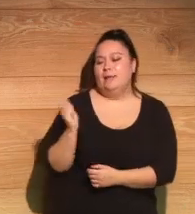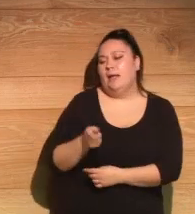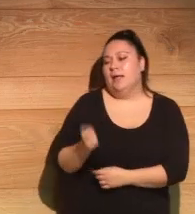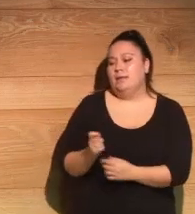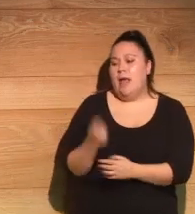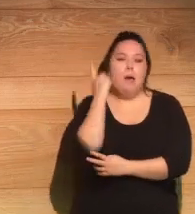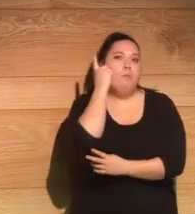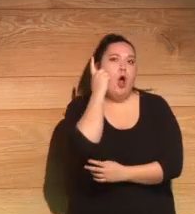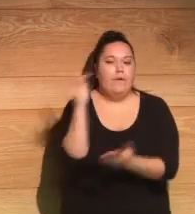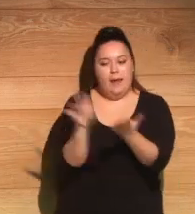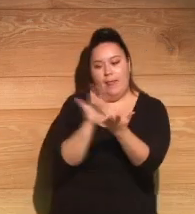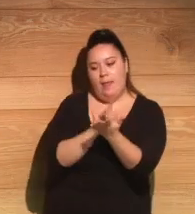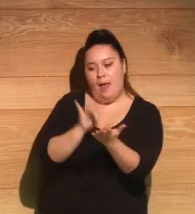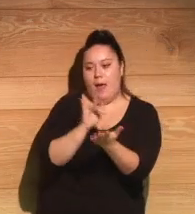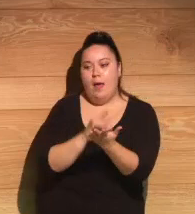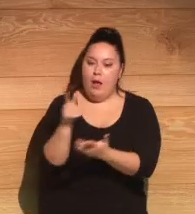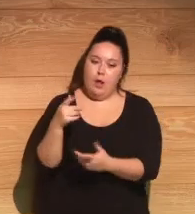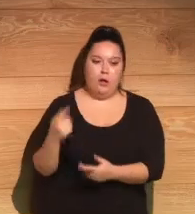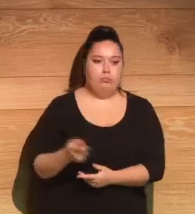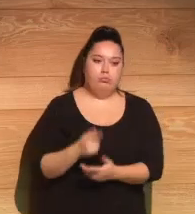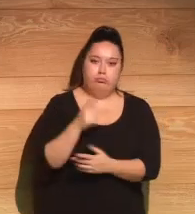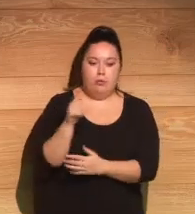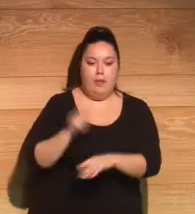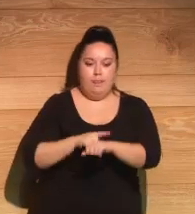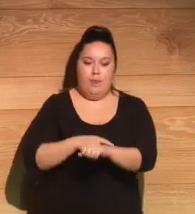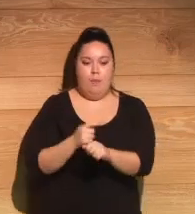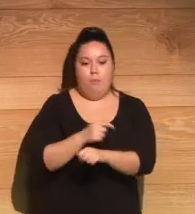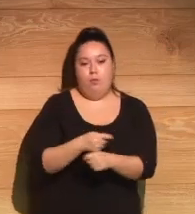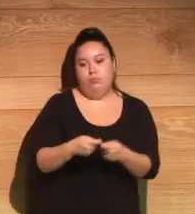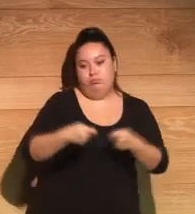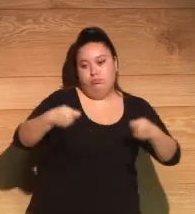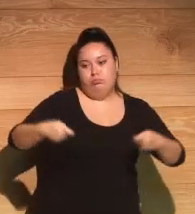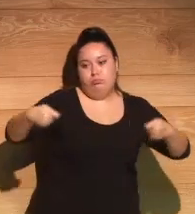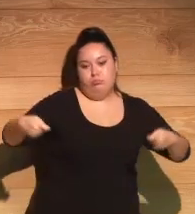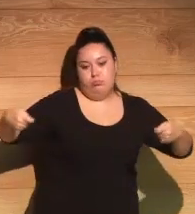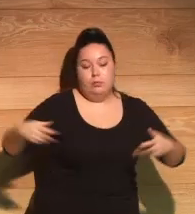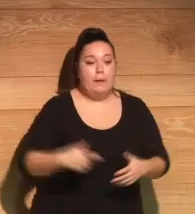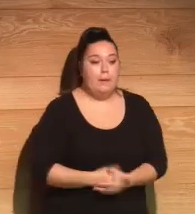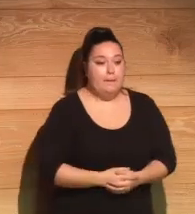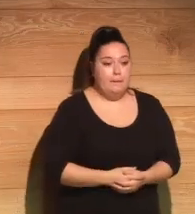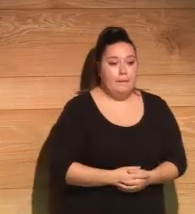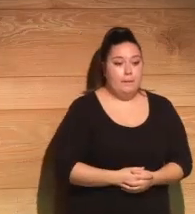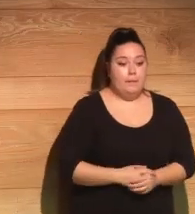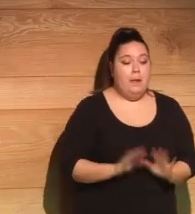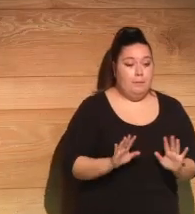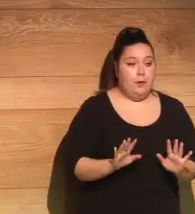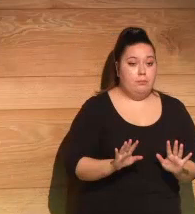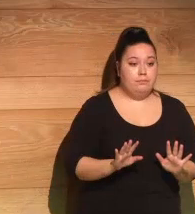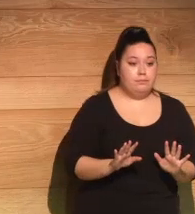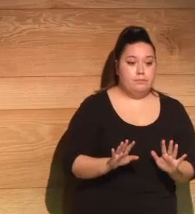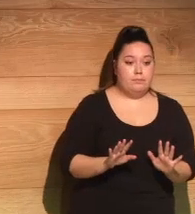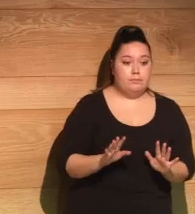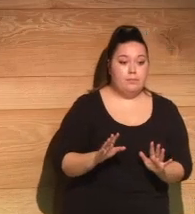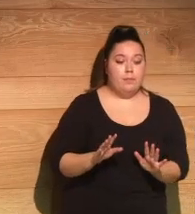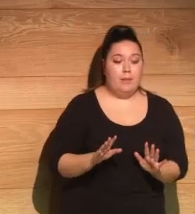con el teléfono, con no sé qué, con sus historias, ¿no? Pero me da la impresión también de que a lo mejor las generaciones